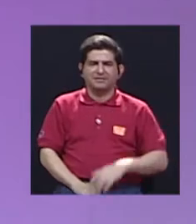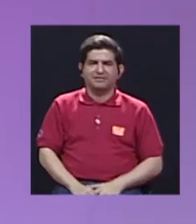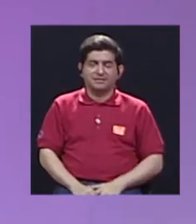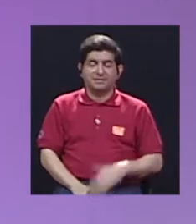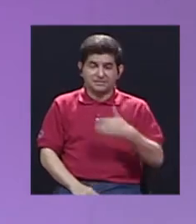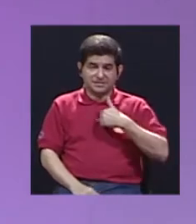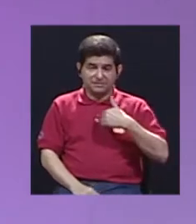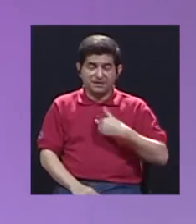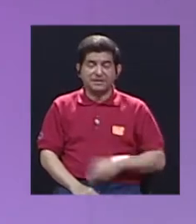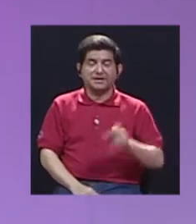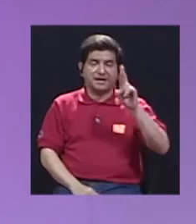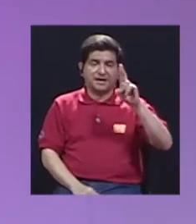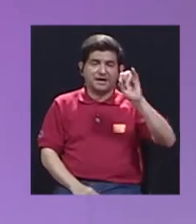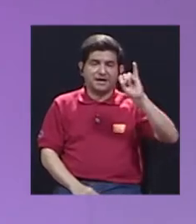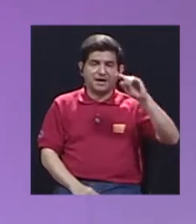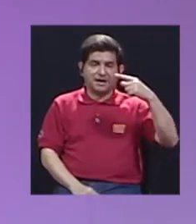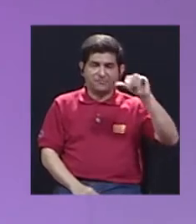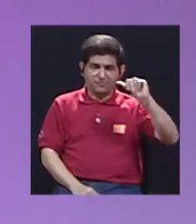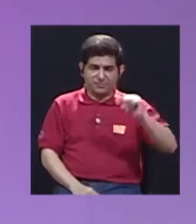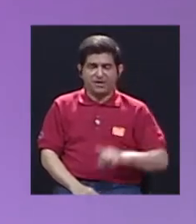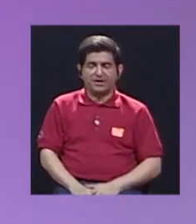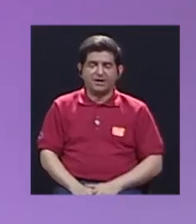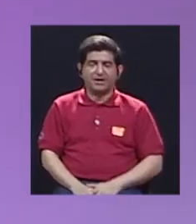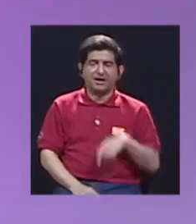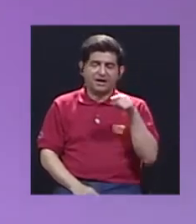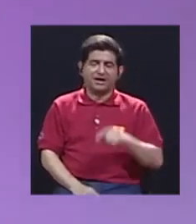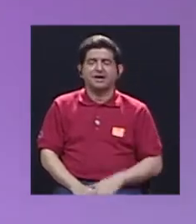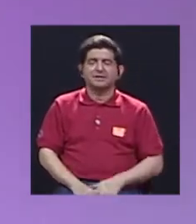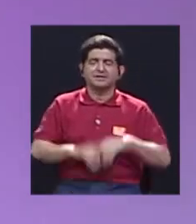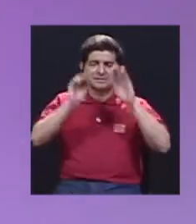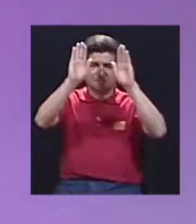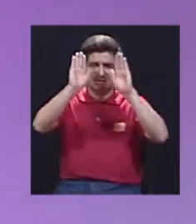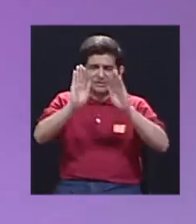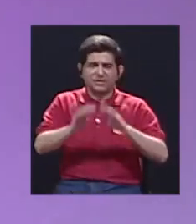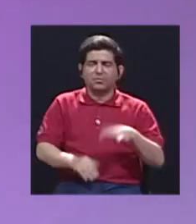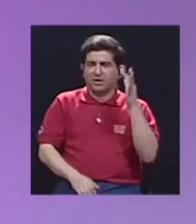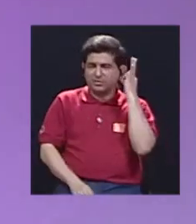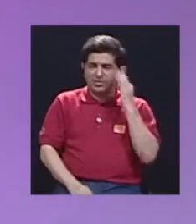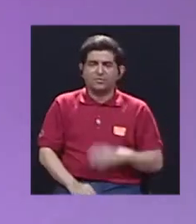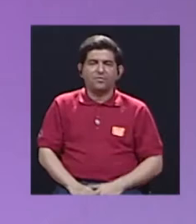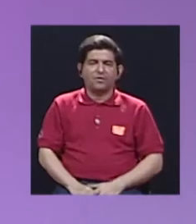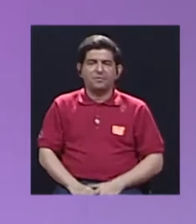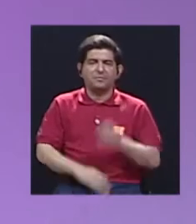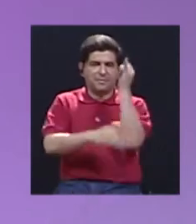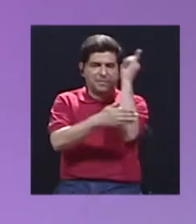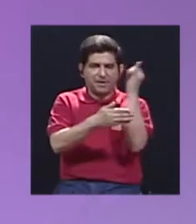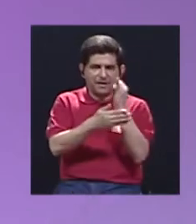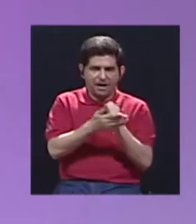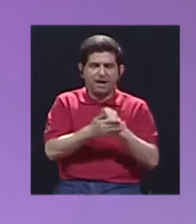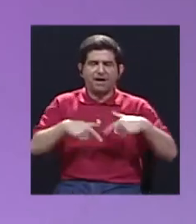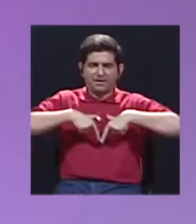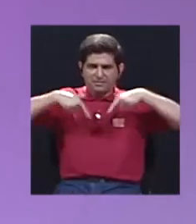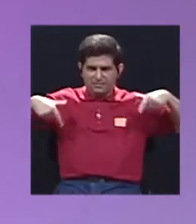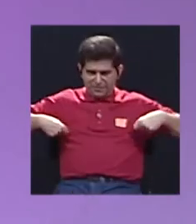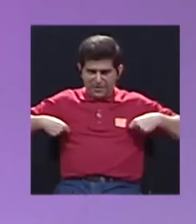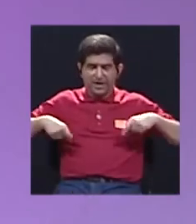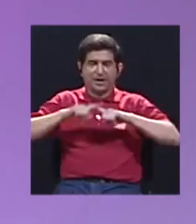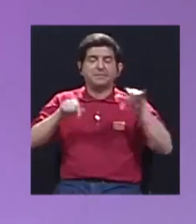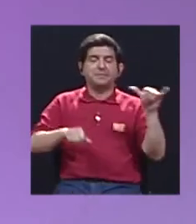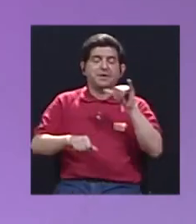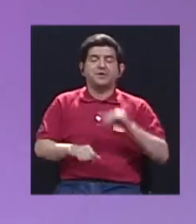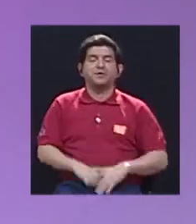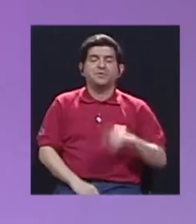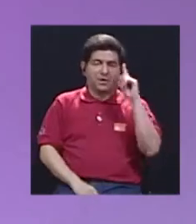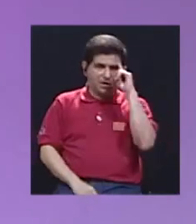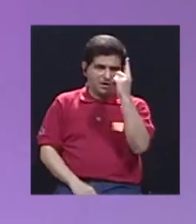va a estar la muestra de Riga, de Wonder Woman Arbra Riga 2015, va a estar en Madrid el año próximo, pero además...